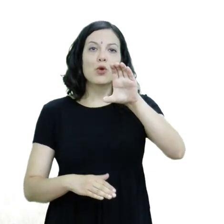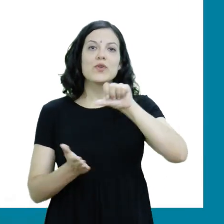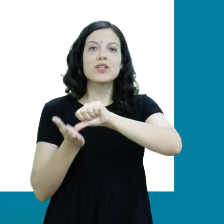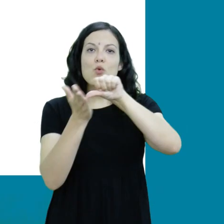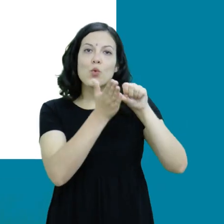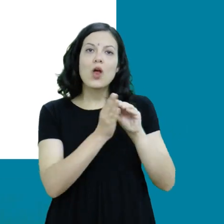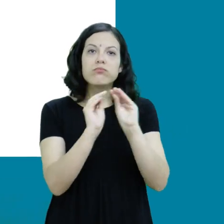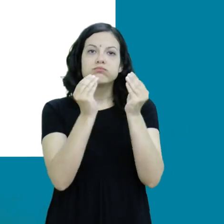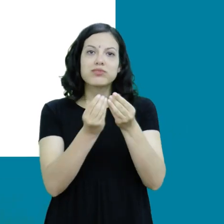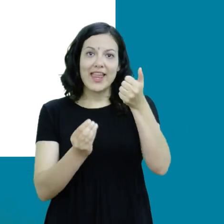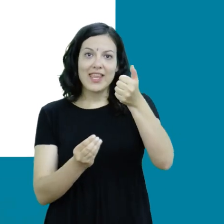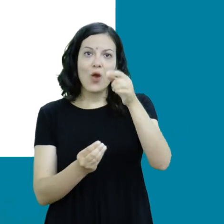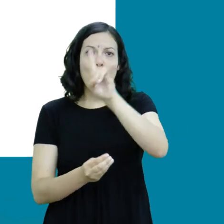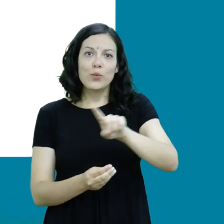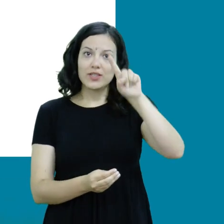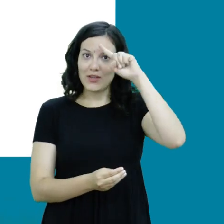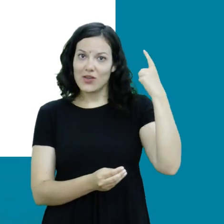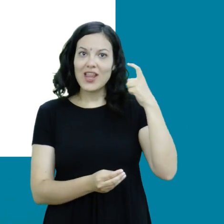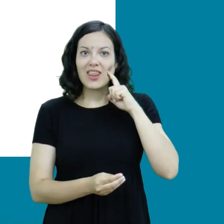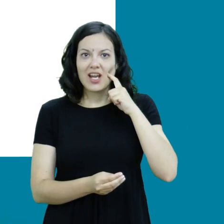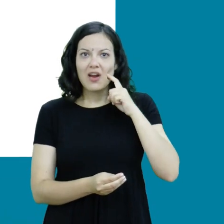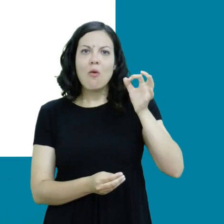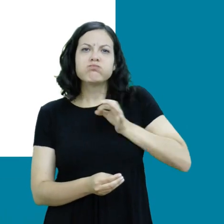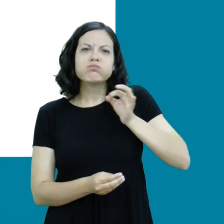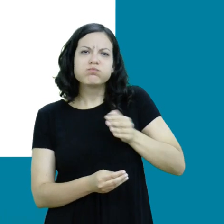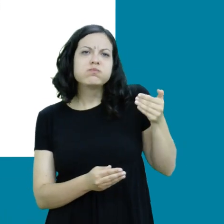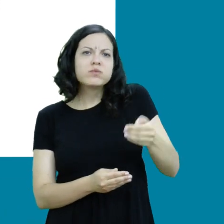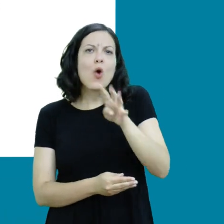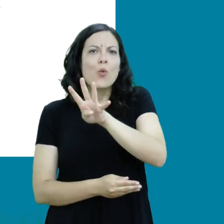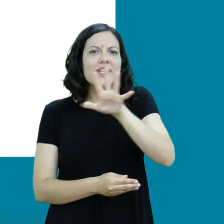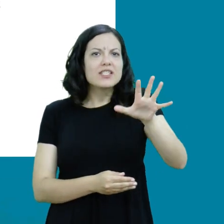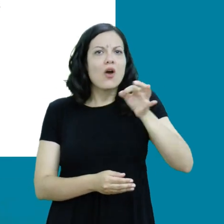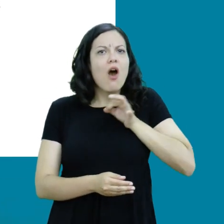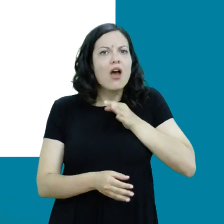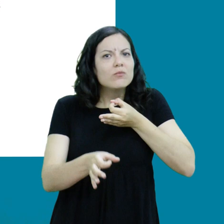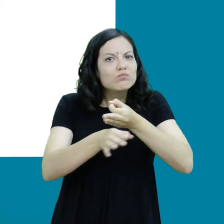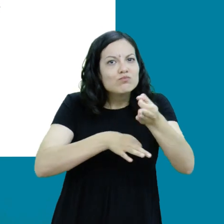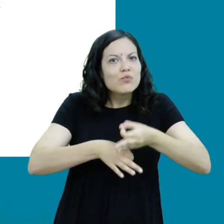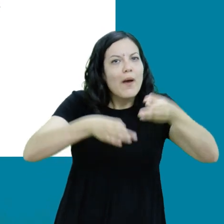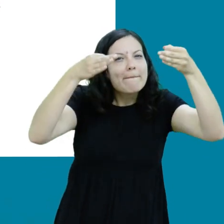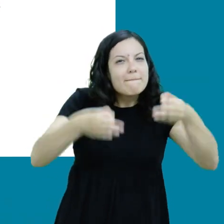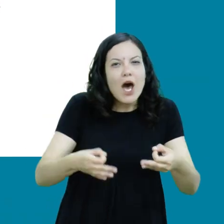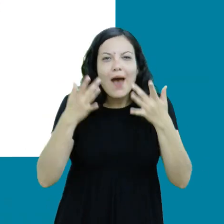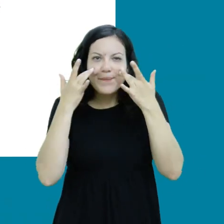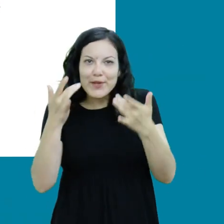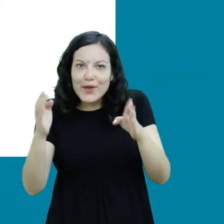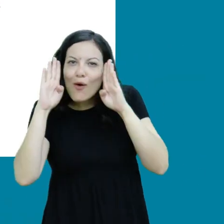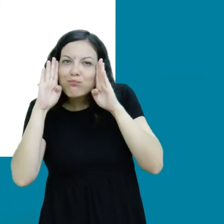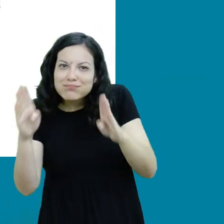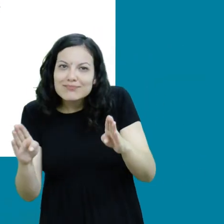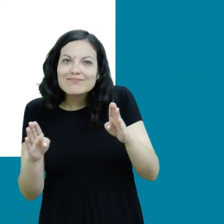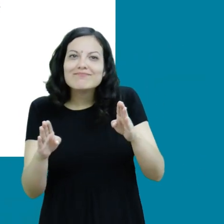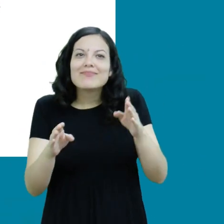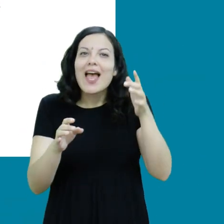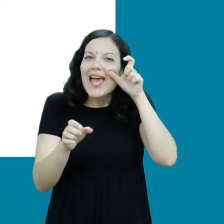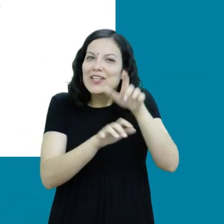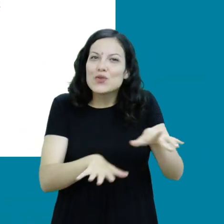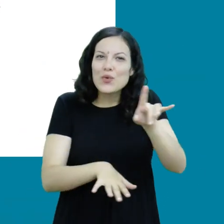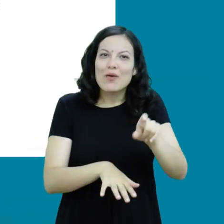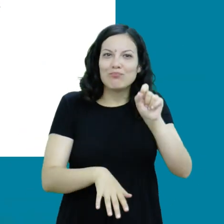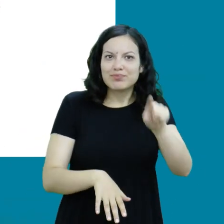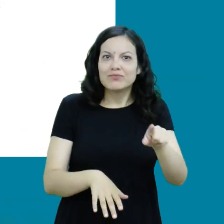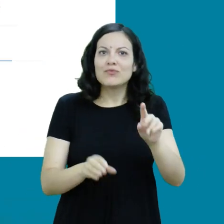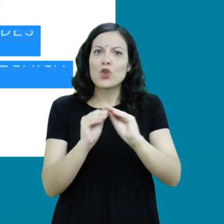Ubicada en 6 ciudades de la provincia, la Universidad Nacional de Entre Ríos tiene una historia de 45 años de educación de calidad, investigación y